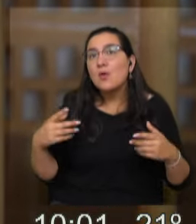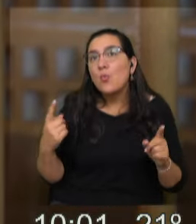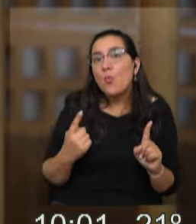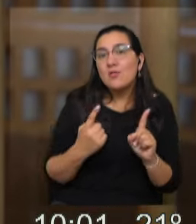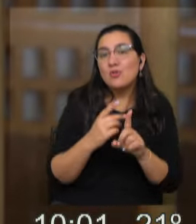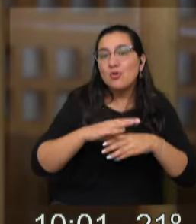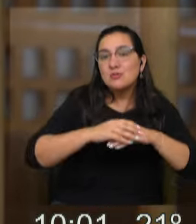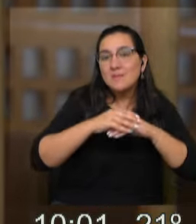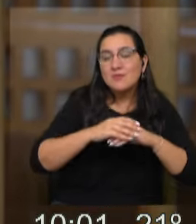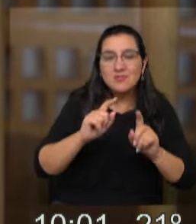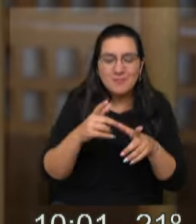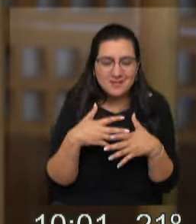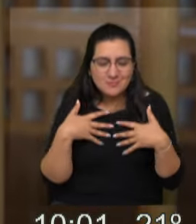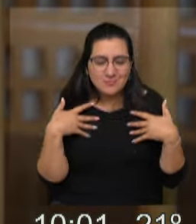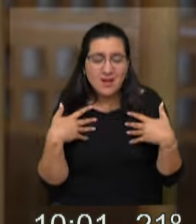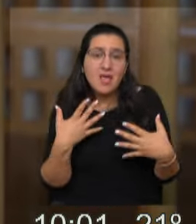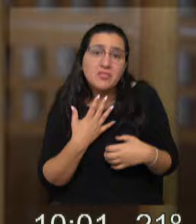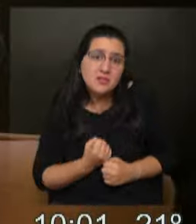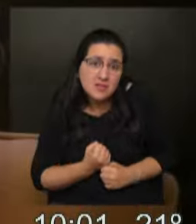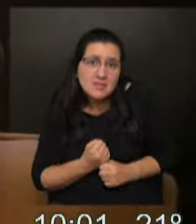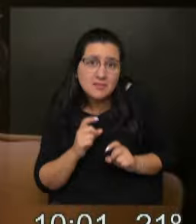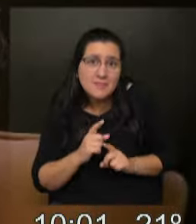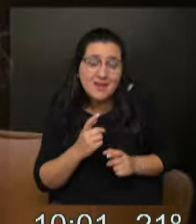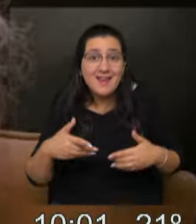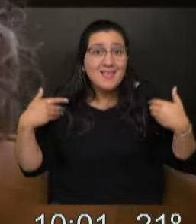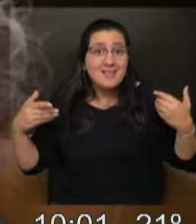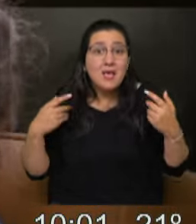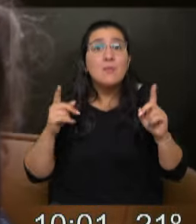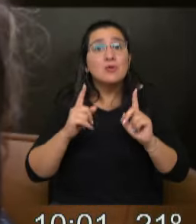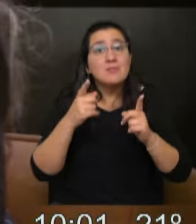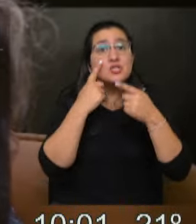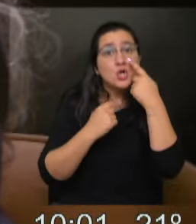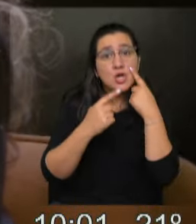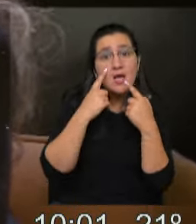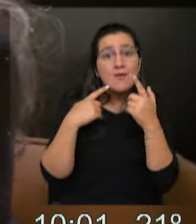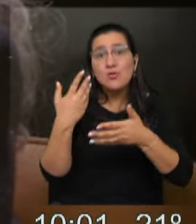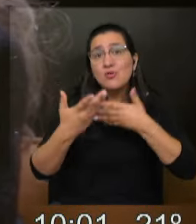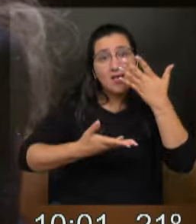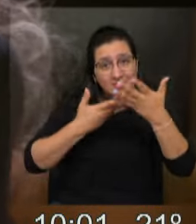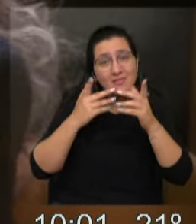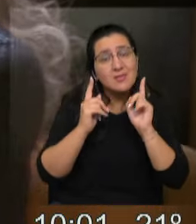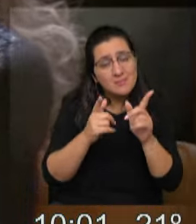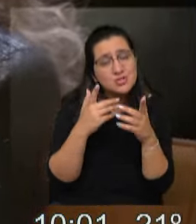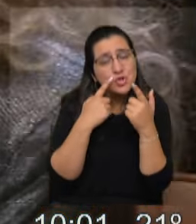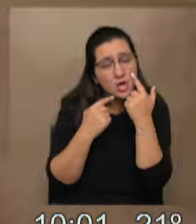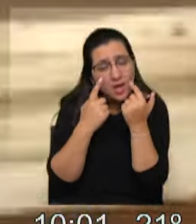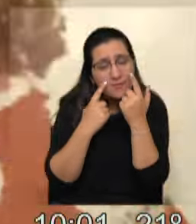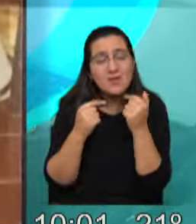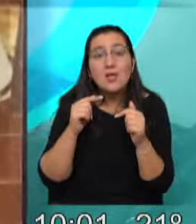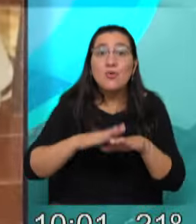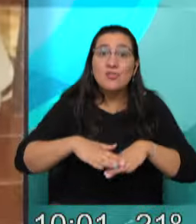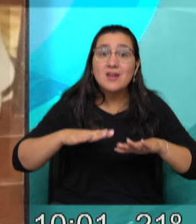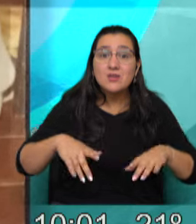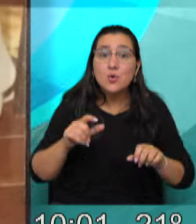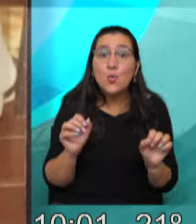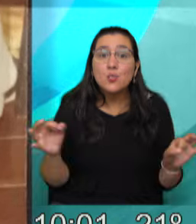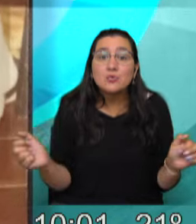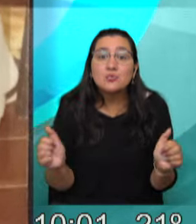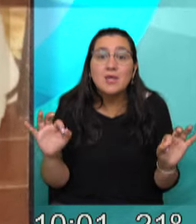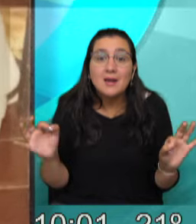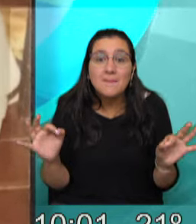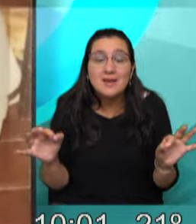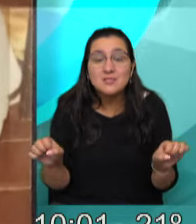las emociones, tanto la tristeza como la alegría, porque también lloraban cuando cantaban un montón. De niña, con sus hermanas y sus primos,